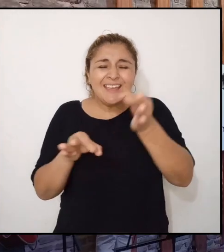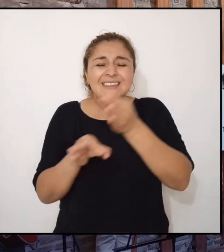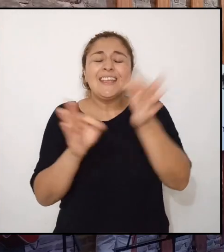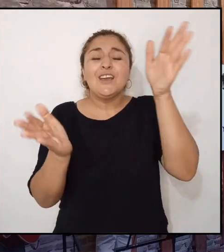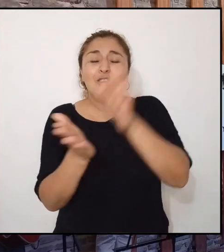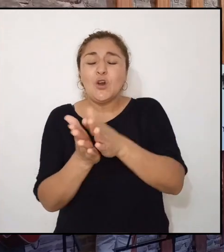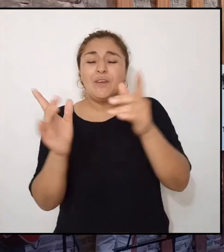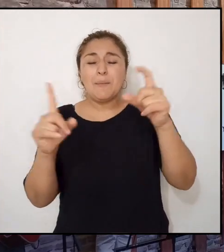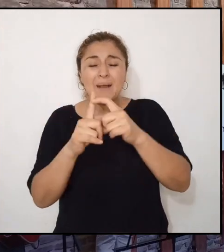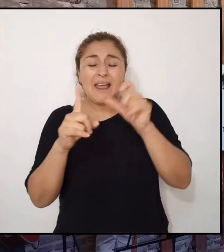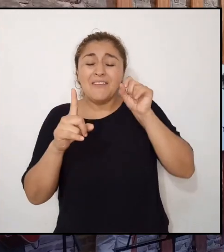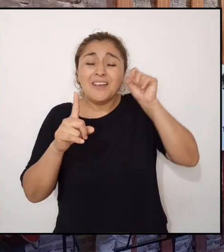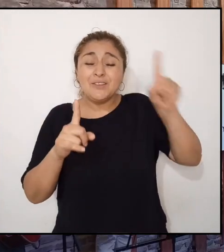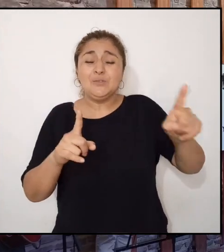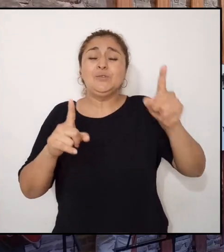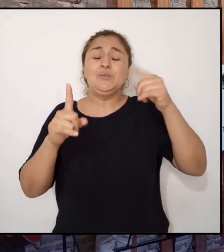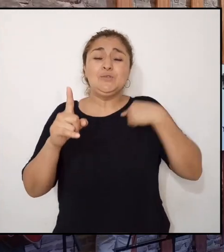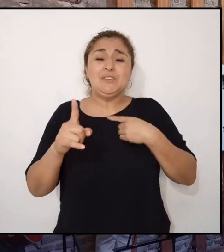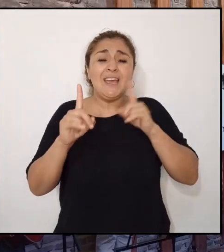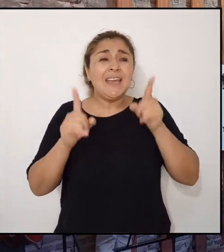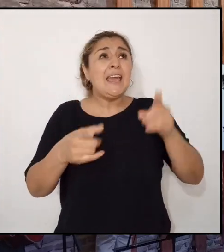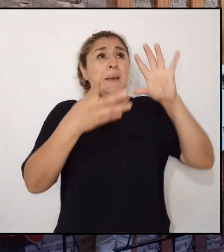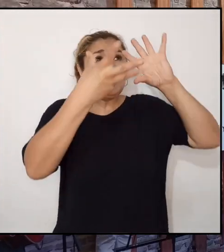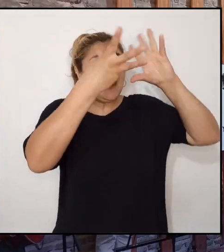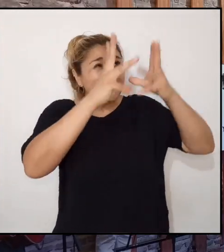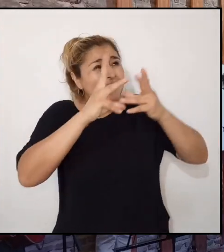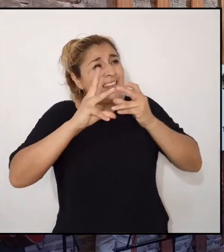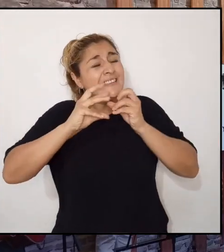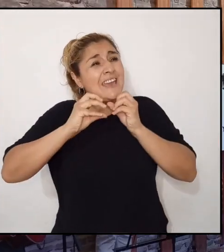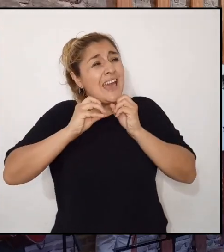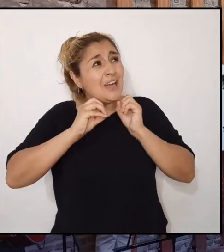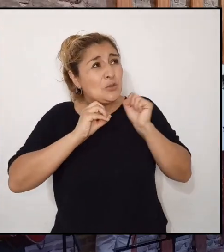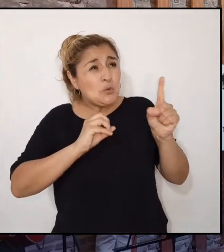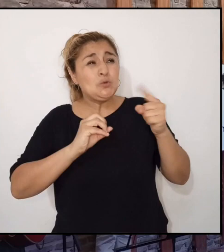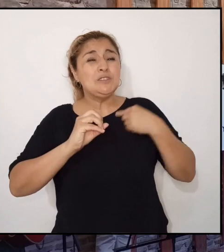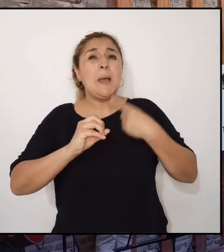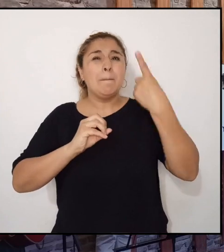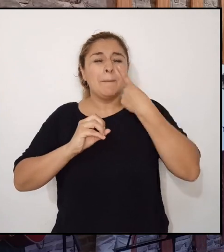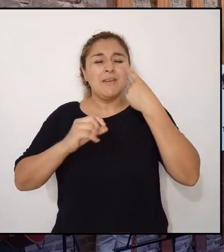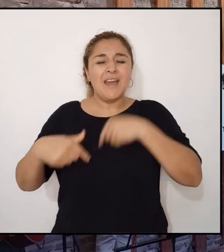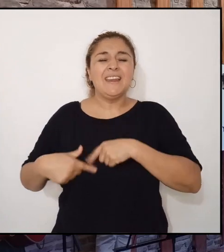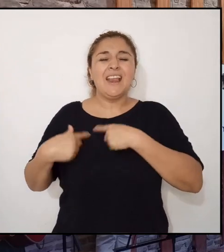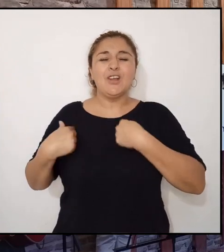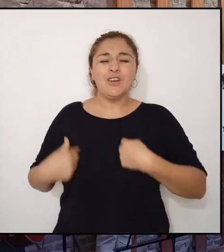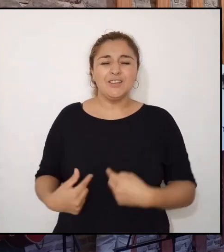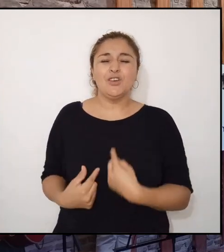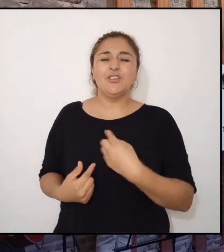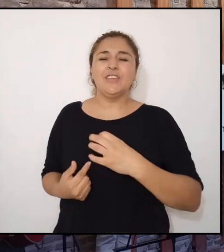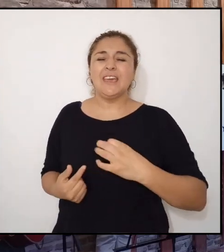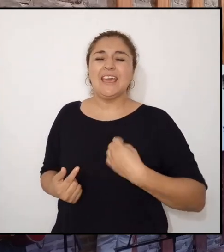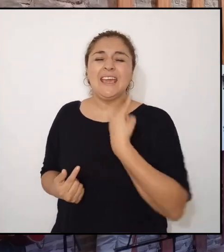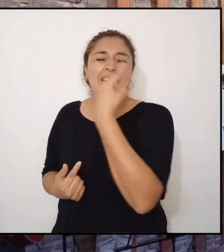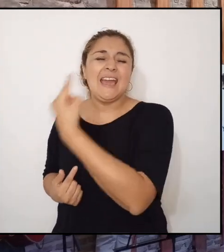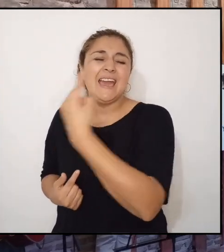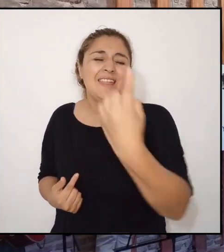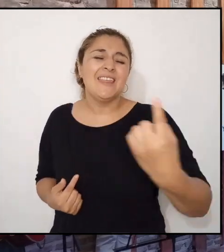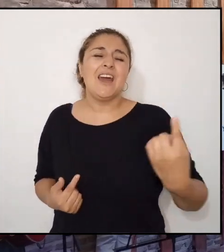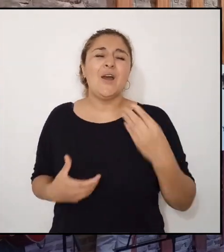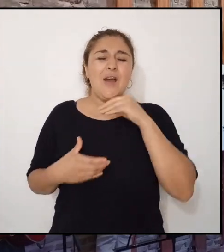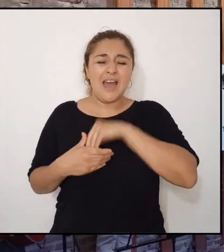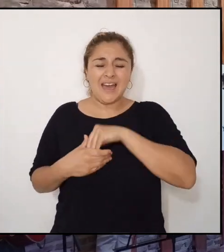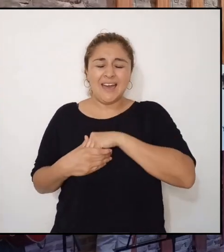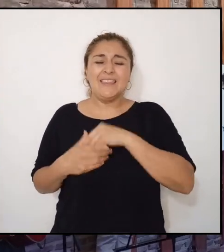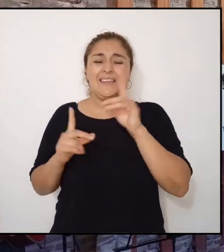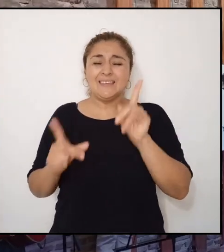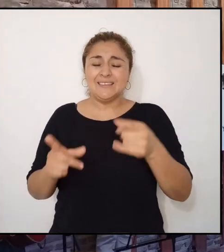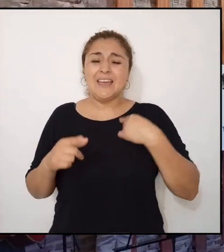presencia siempre esté reinando sus corazones. En esta congregación, Señor, yo les bendigo para que crezcan en